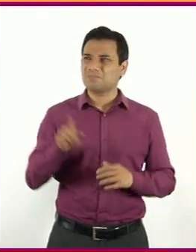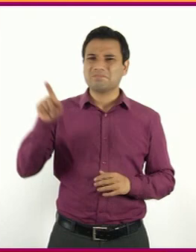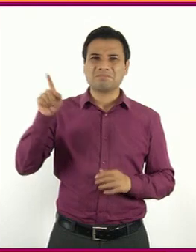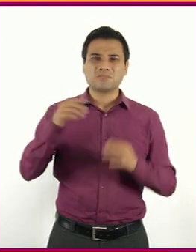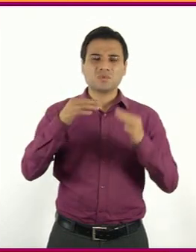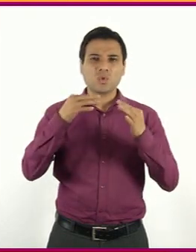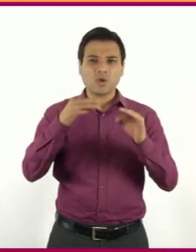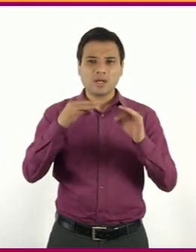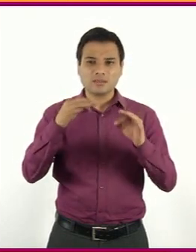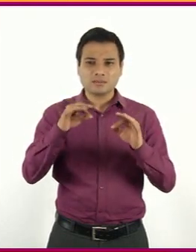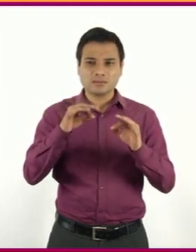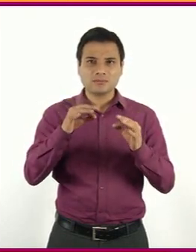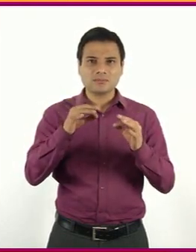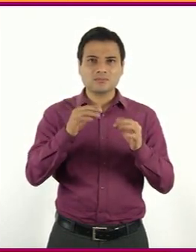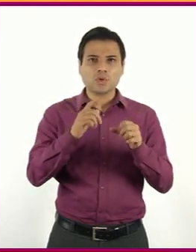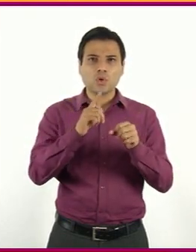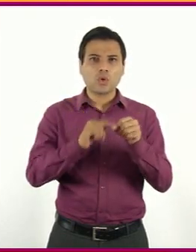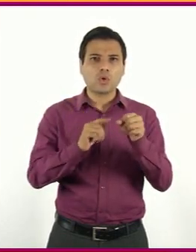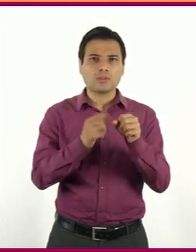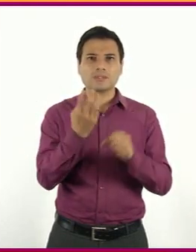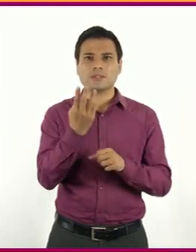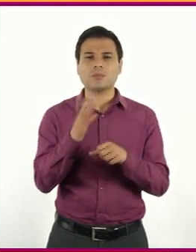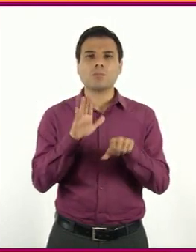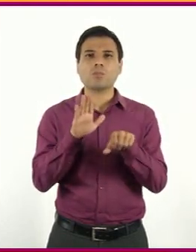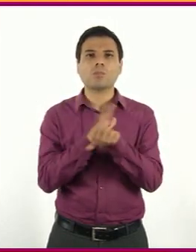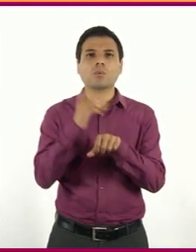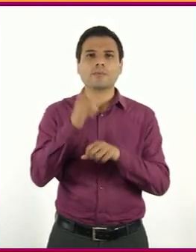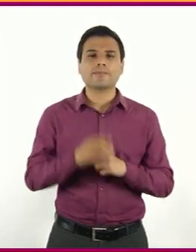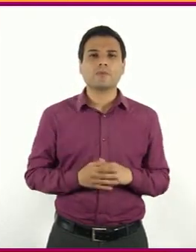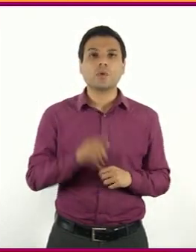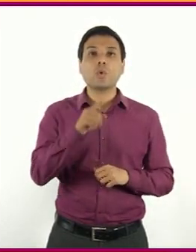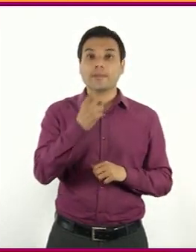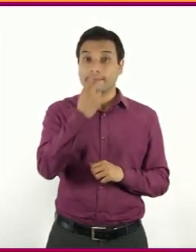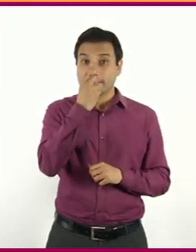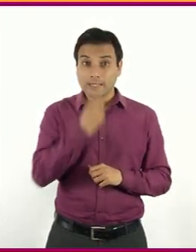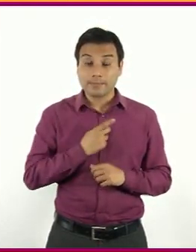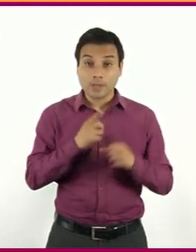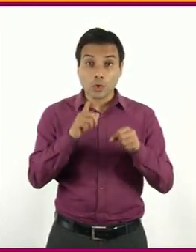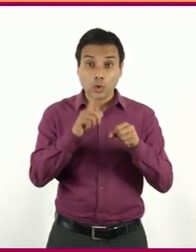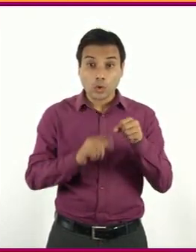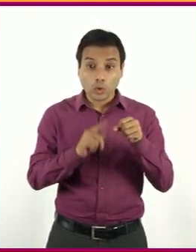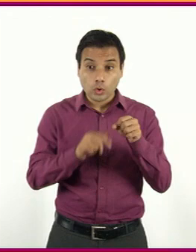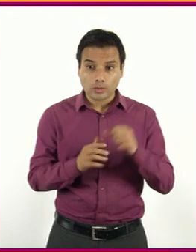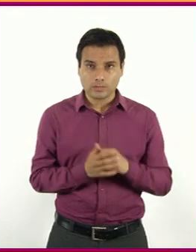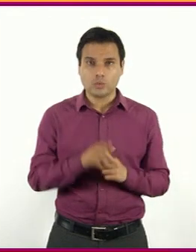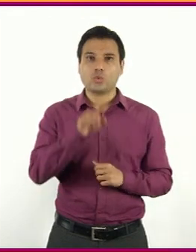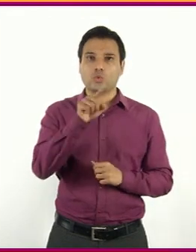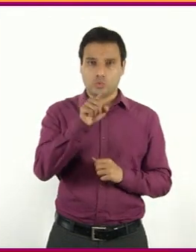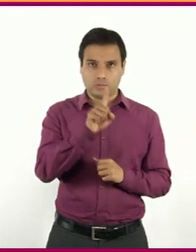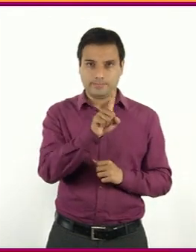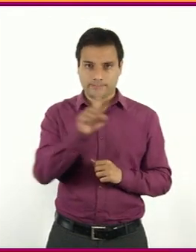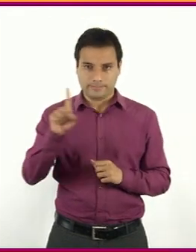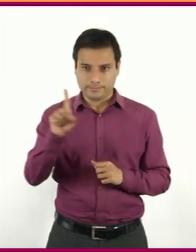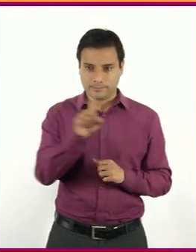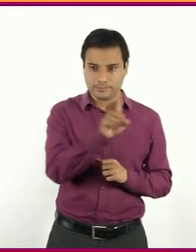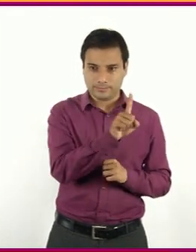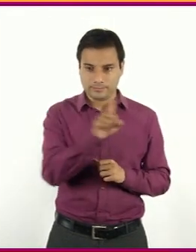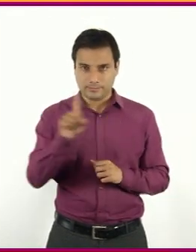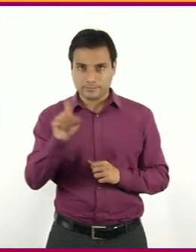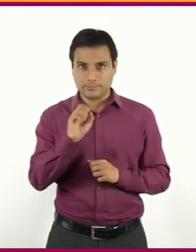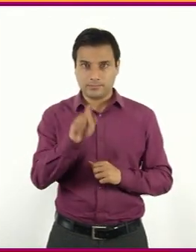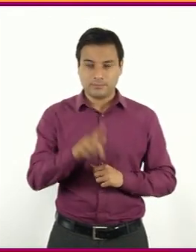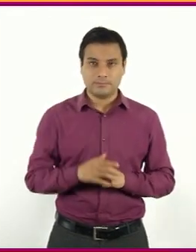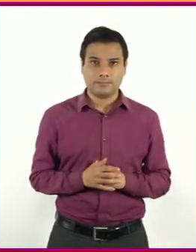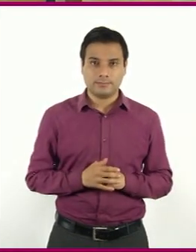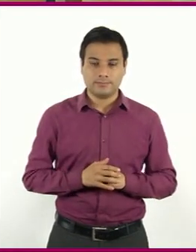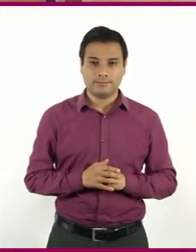colores? Daniel, tú vas a indicar el color. Y, profesor, usted se tiene que mover a la altura de donde está el color. Me parece bien. Daniel,